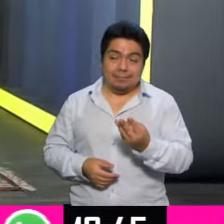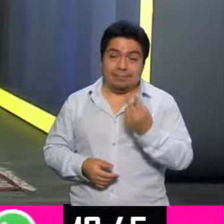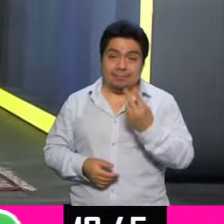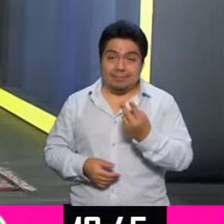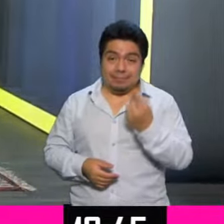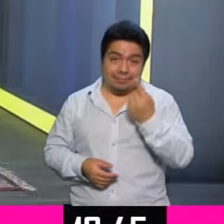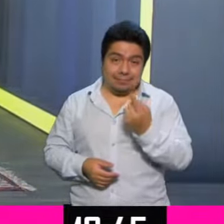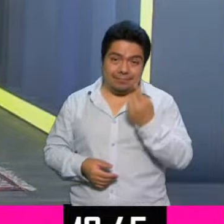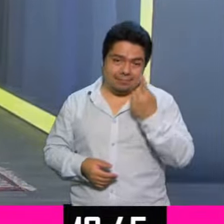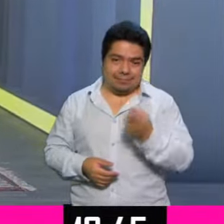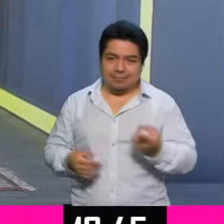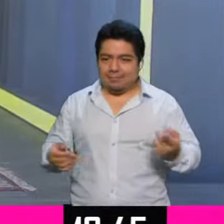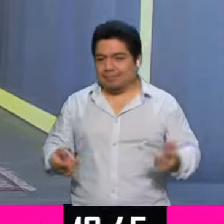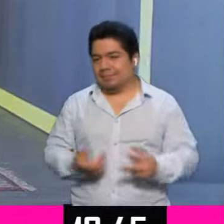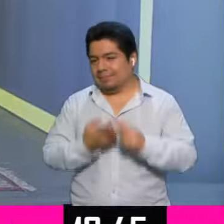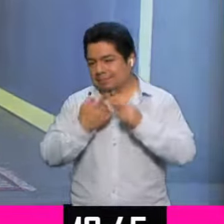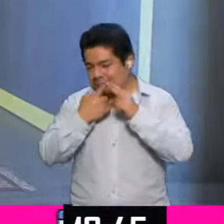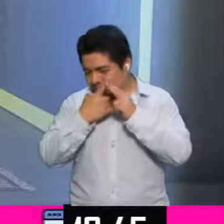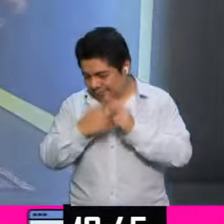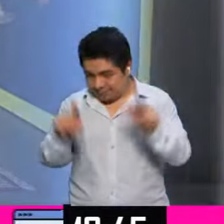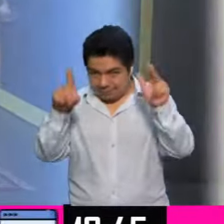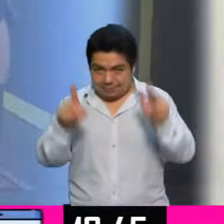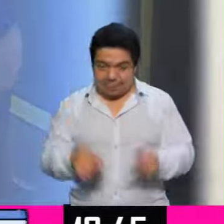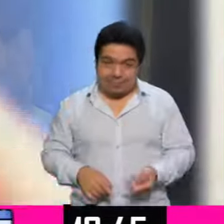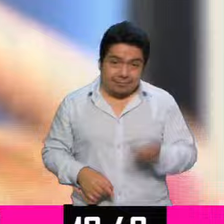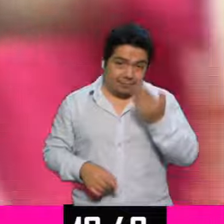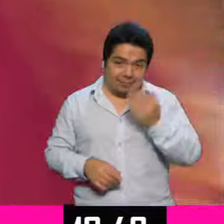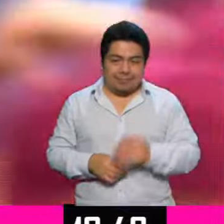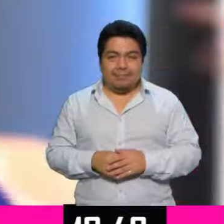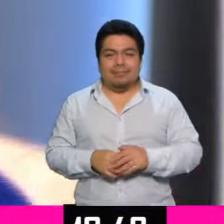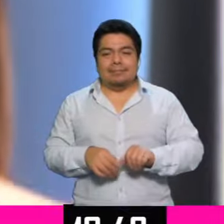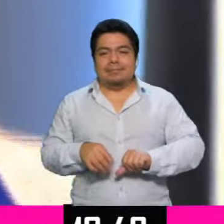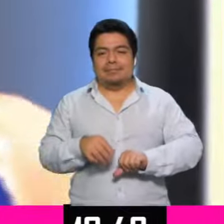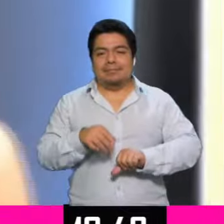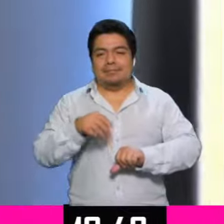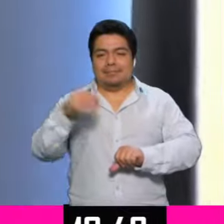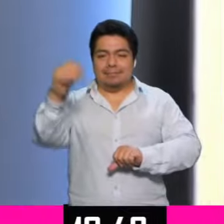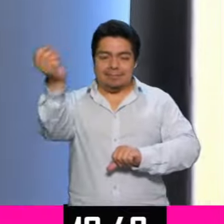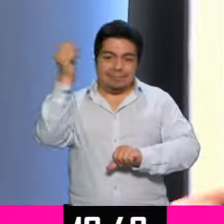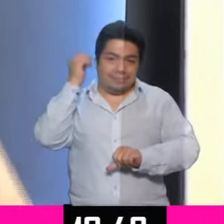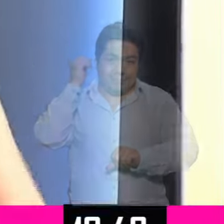tres, dos, uno, y empieza la rola.